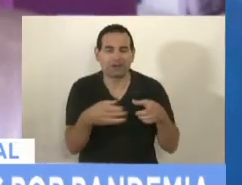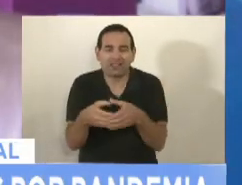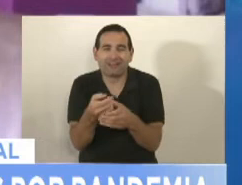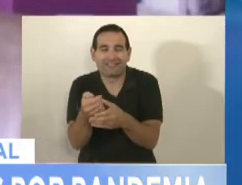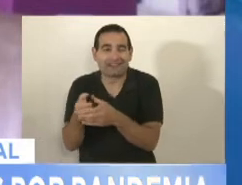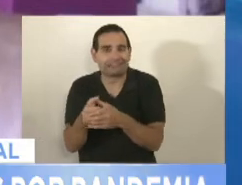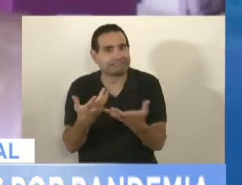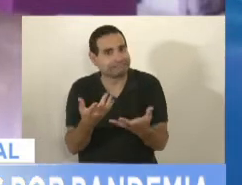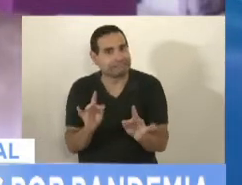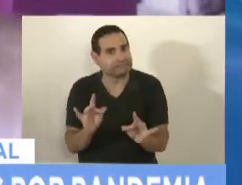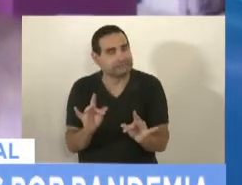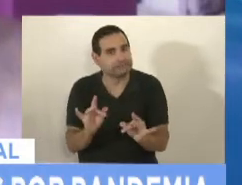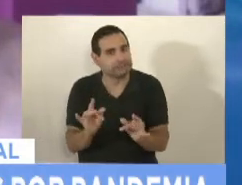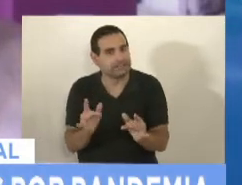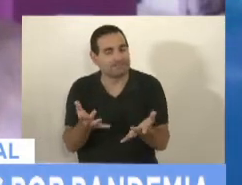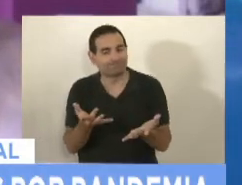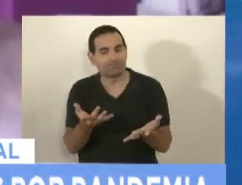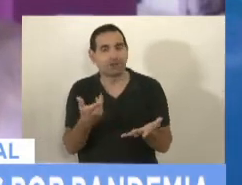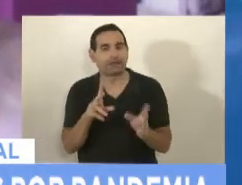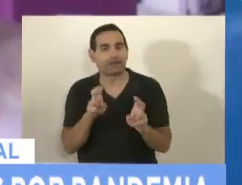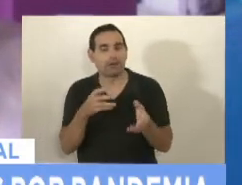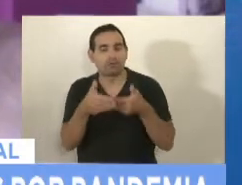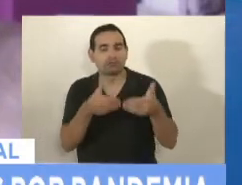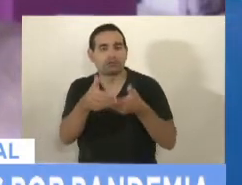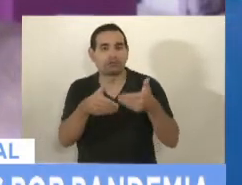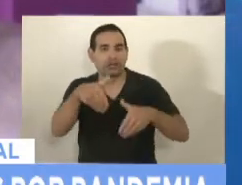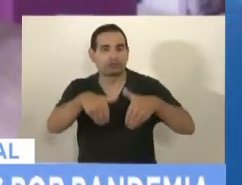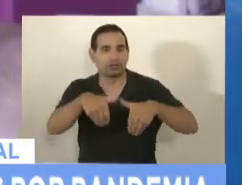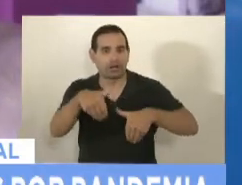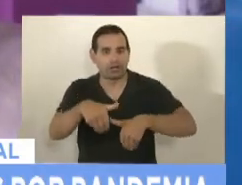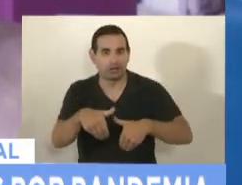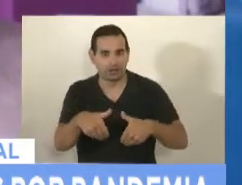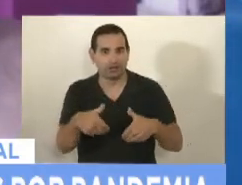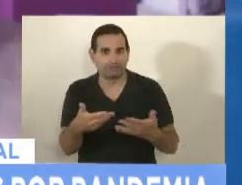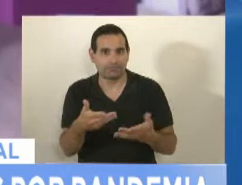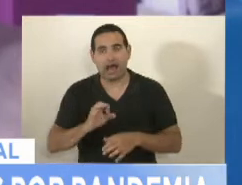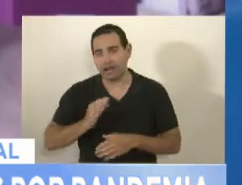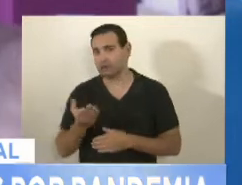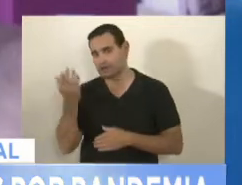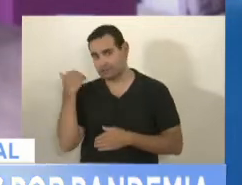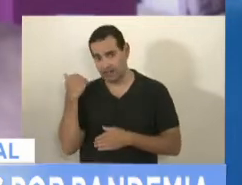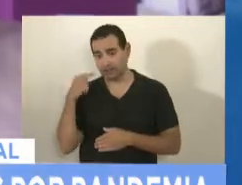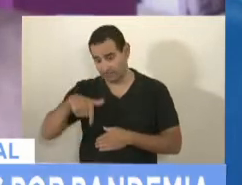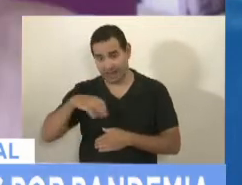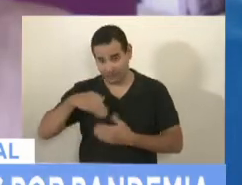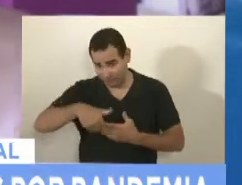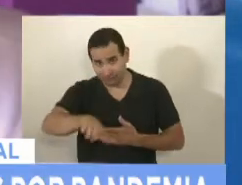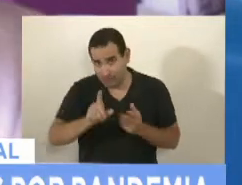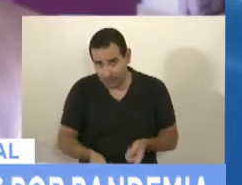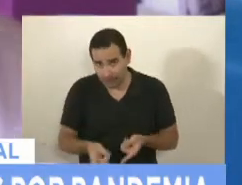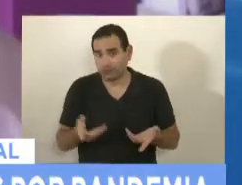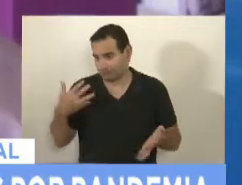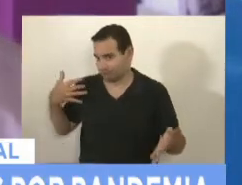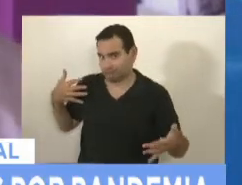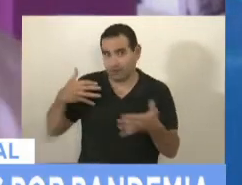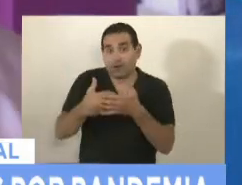visto con dificultades de encarar procesos electorales el año pasado y lo que va este año. Y hay casos